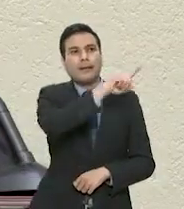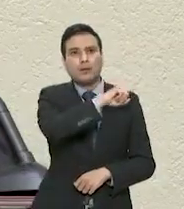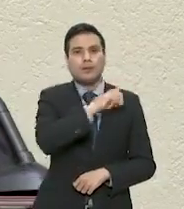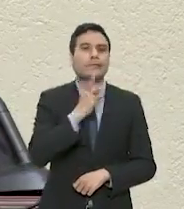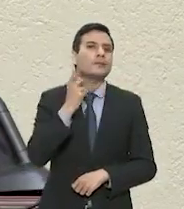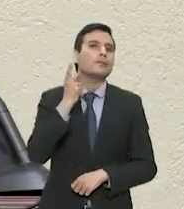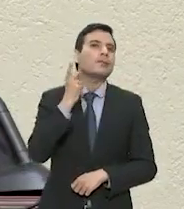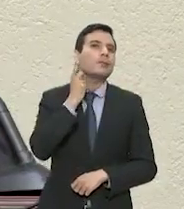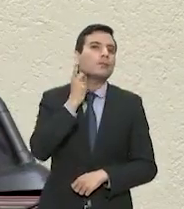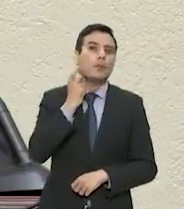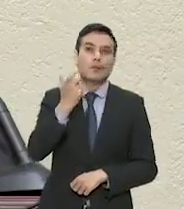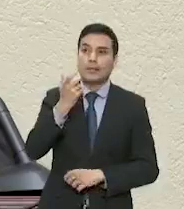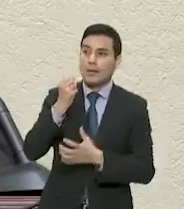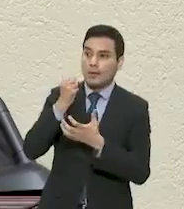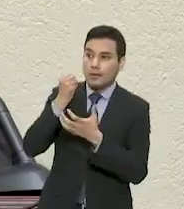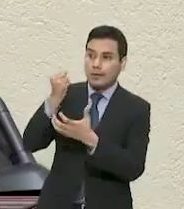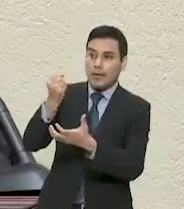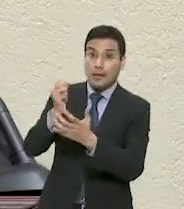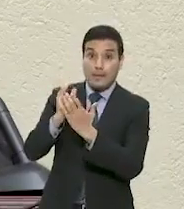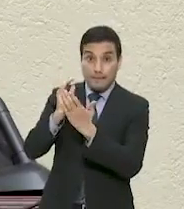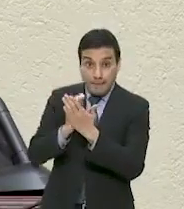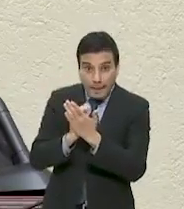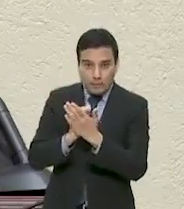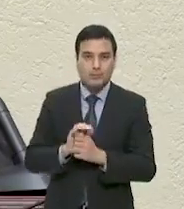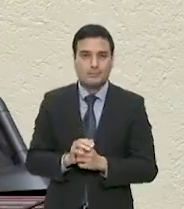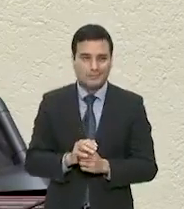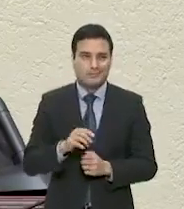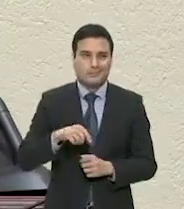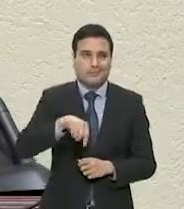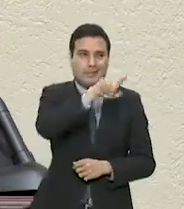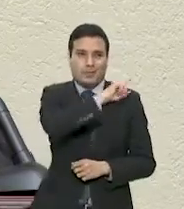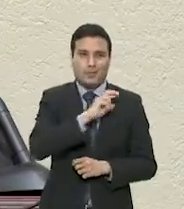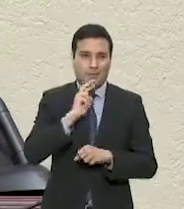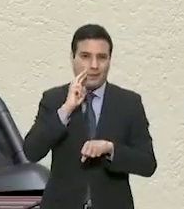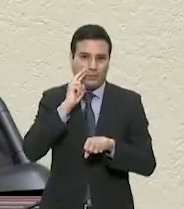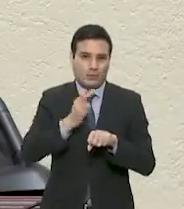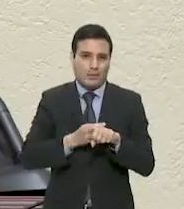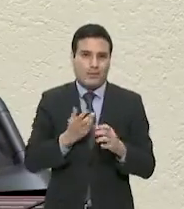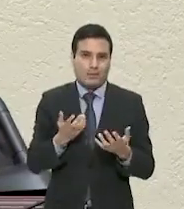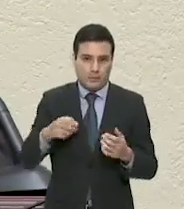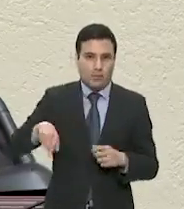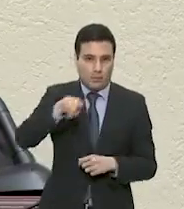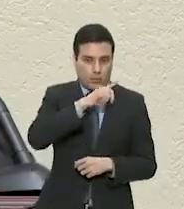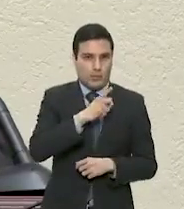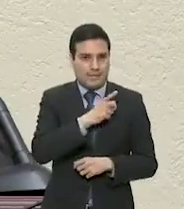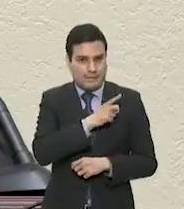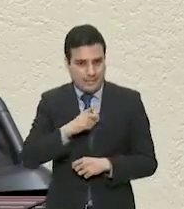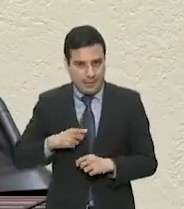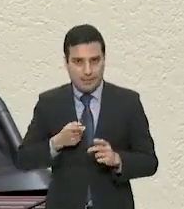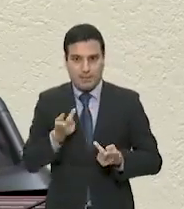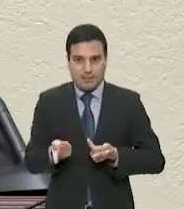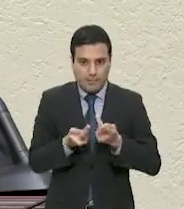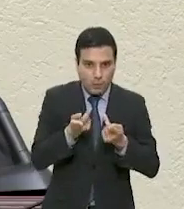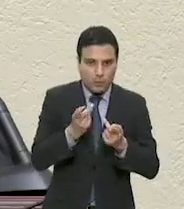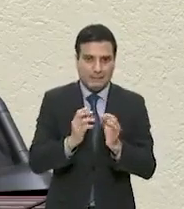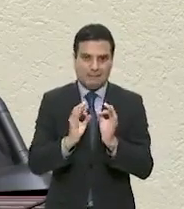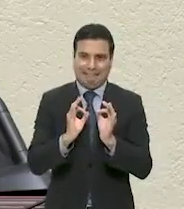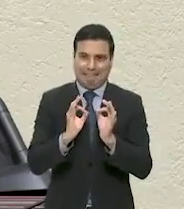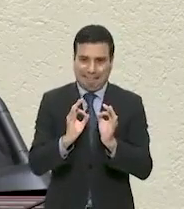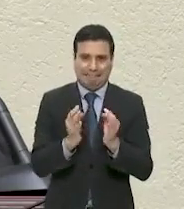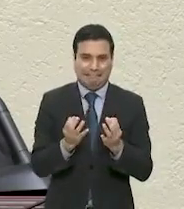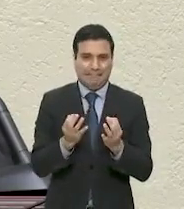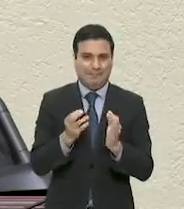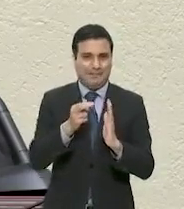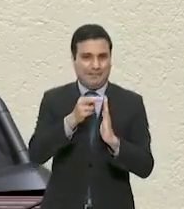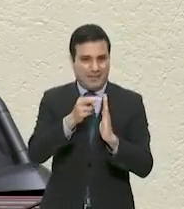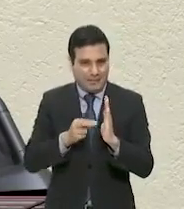los recursos que se requieren para que este proceso se lleve a cabo con todas las garantías de legalidad y certeza y que se convierta efectivamente en un ejercicio de